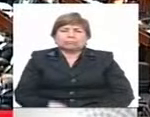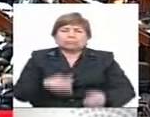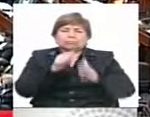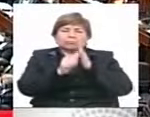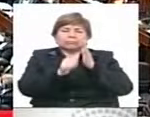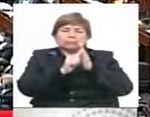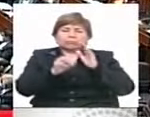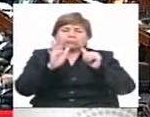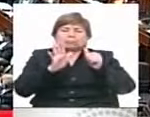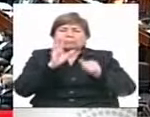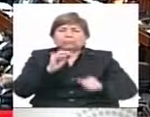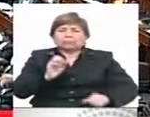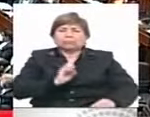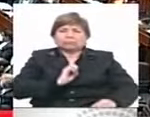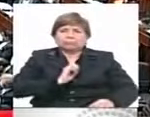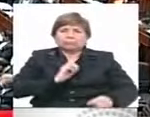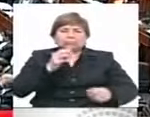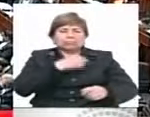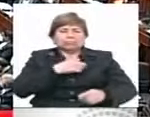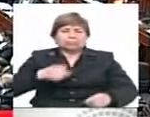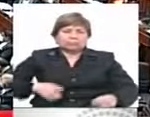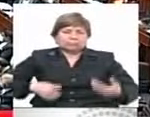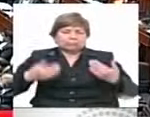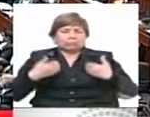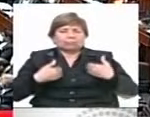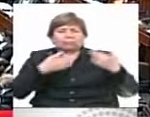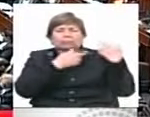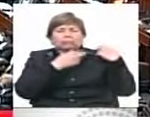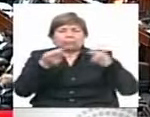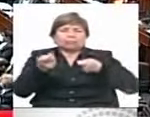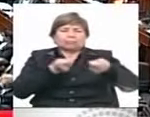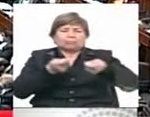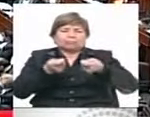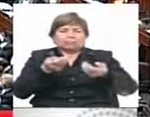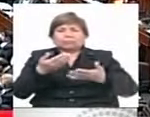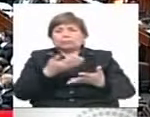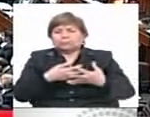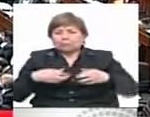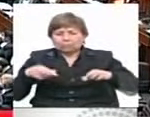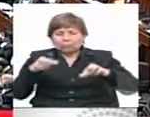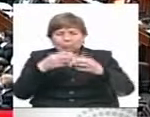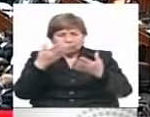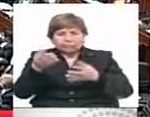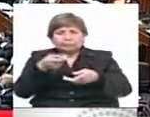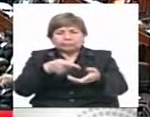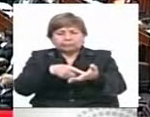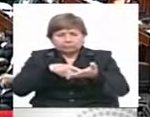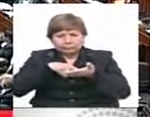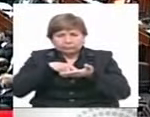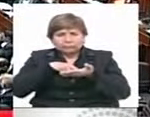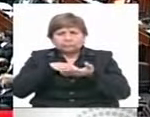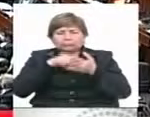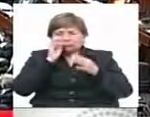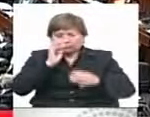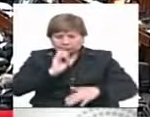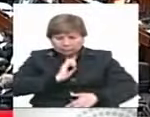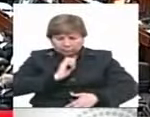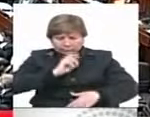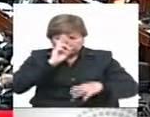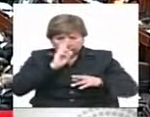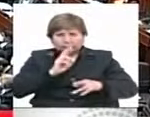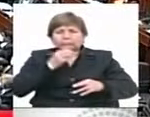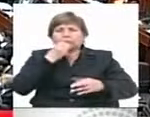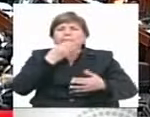61, disciplina parlamentaria. El presidente tiene a su cargo la dirección de los debates y la prerrogativa de exigir a los congresistas que se conduzcan con respeto y buenas